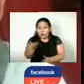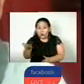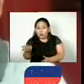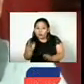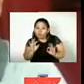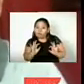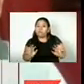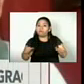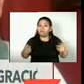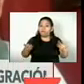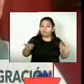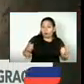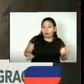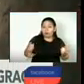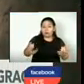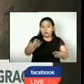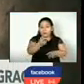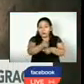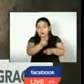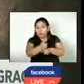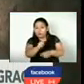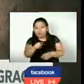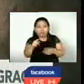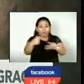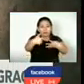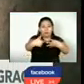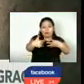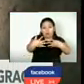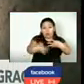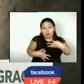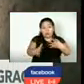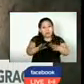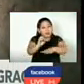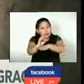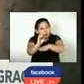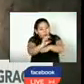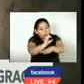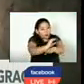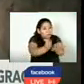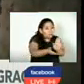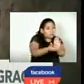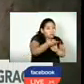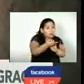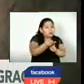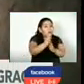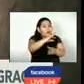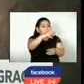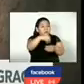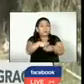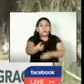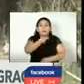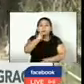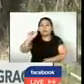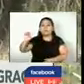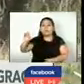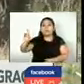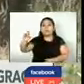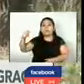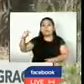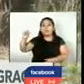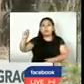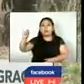manejados correctamente políticas orientadas hacia el desarrollo integral Eugenia Sagastume